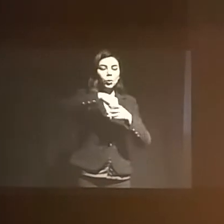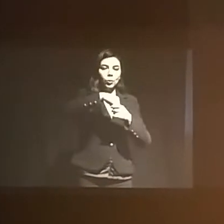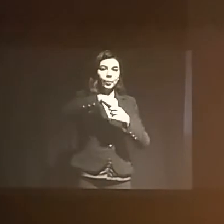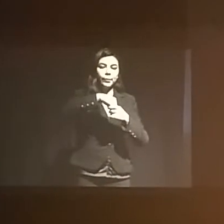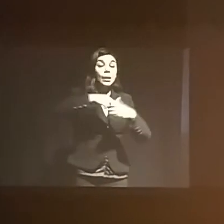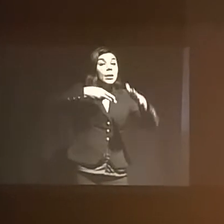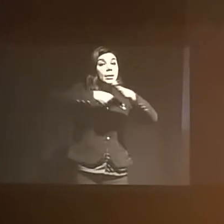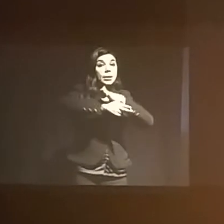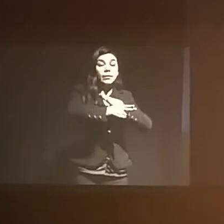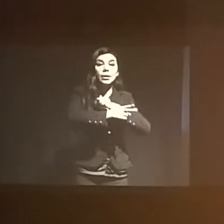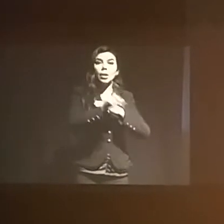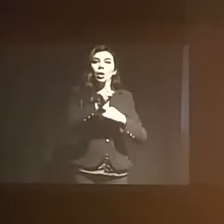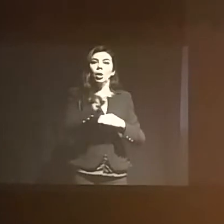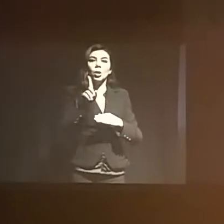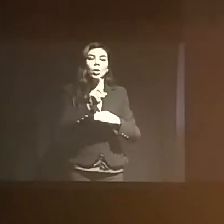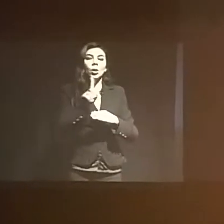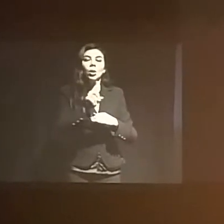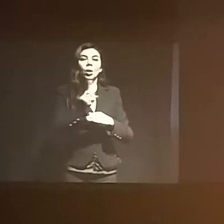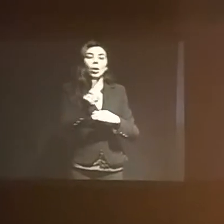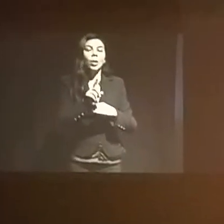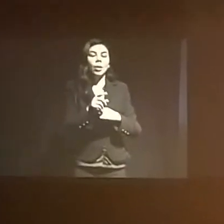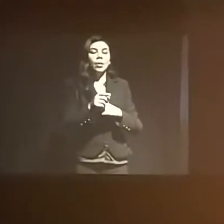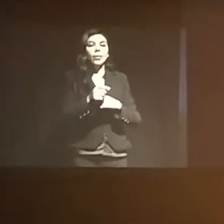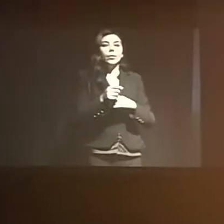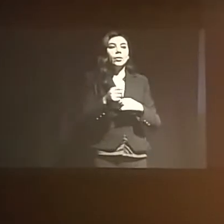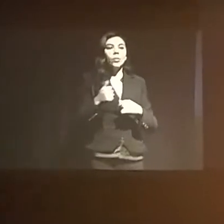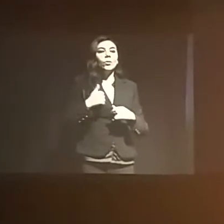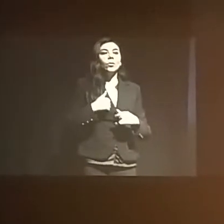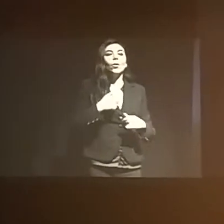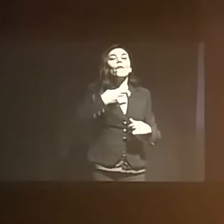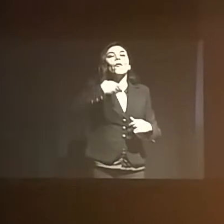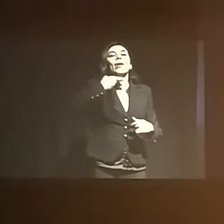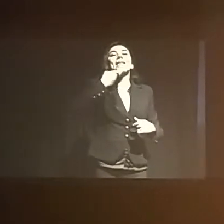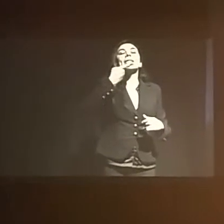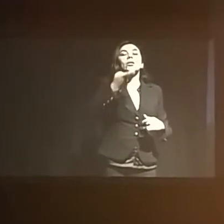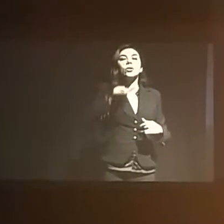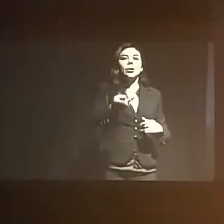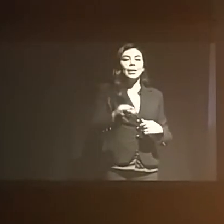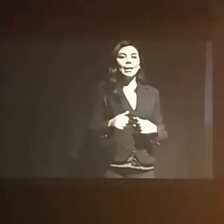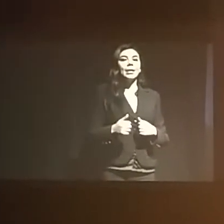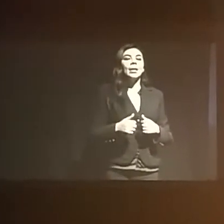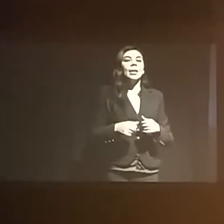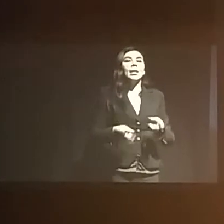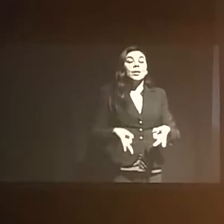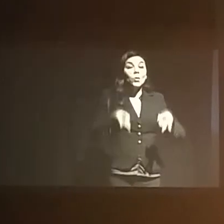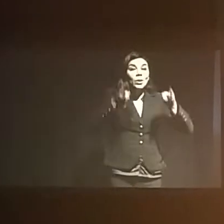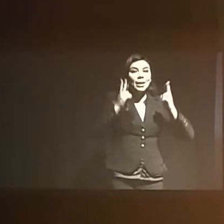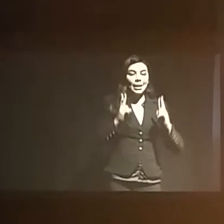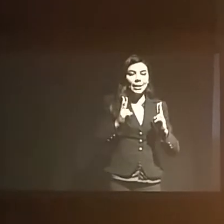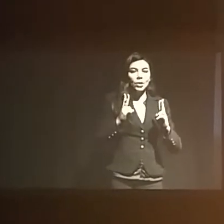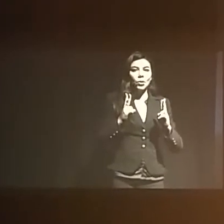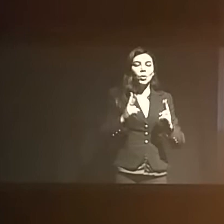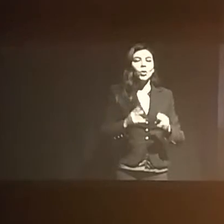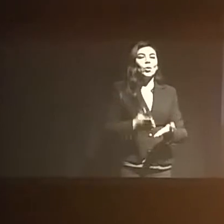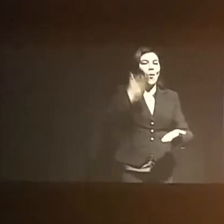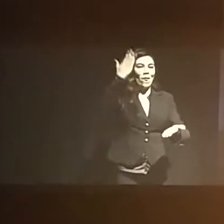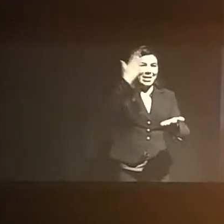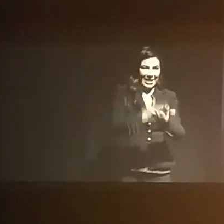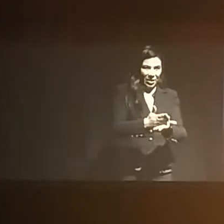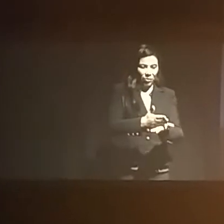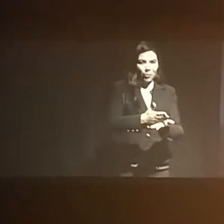La accesibilidad no es vocación, es un derecho y una obligación. Derecho y